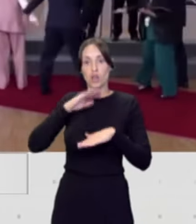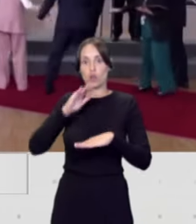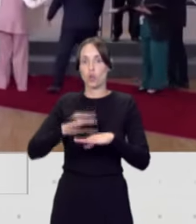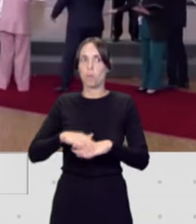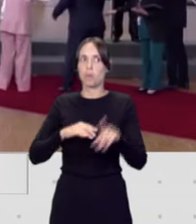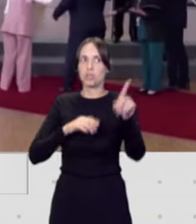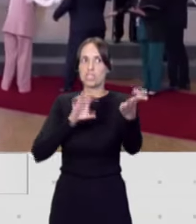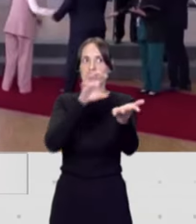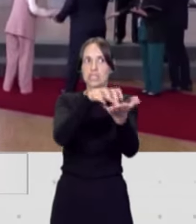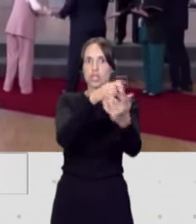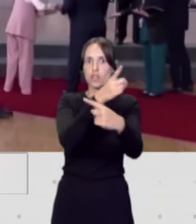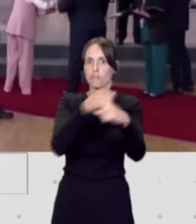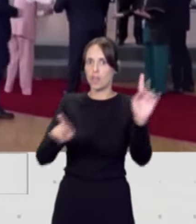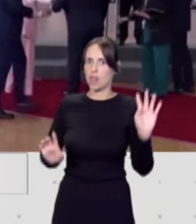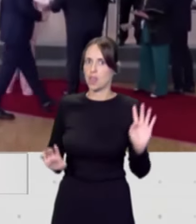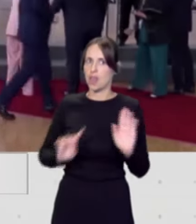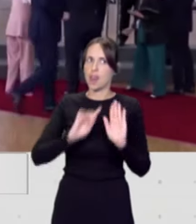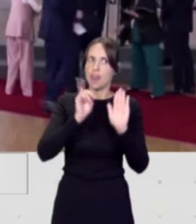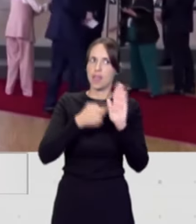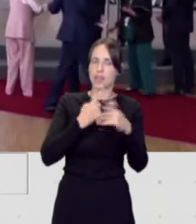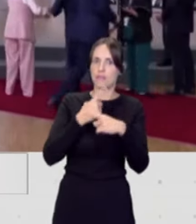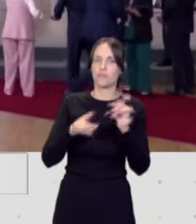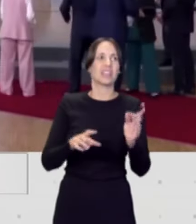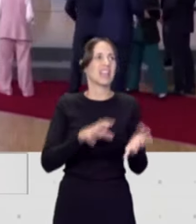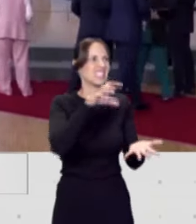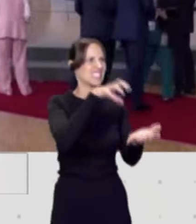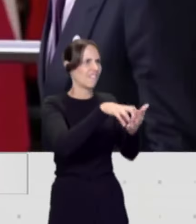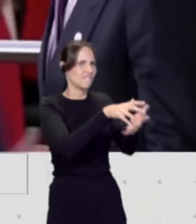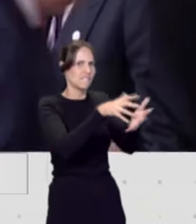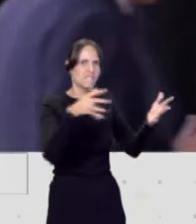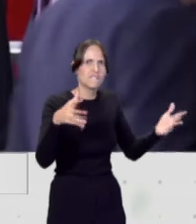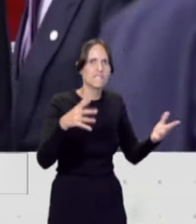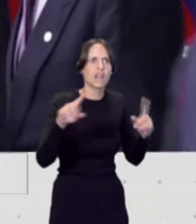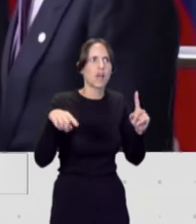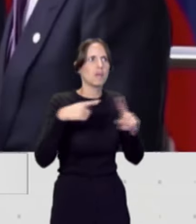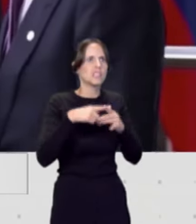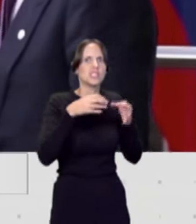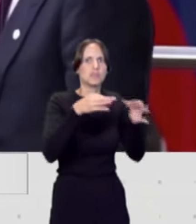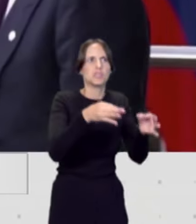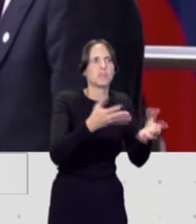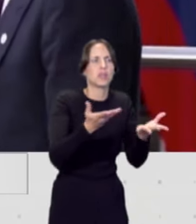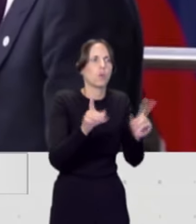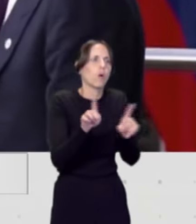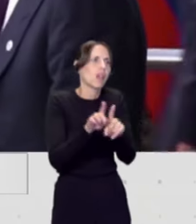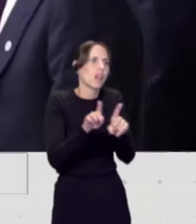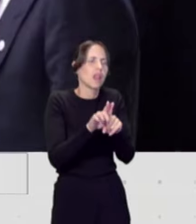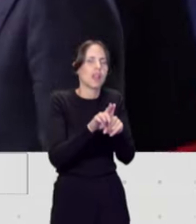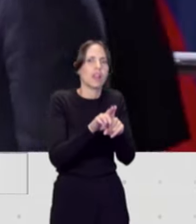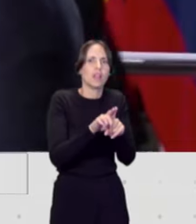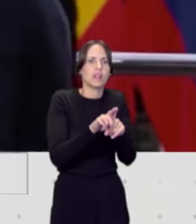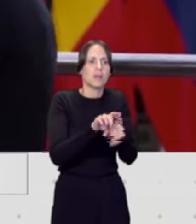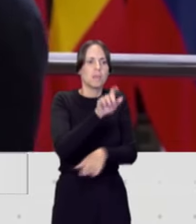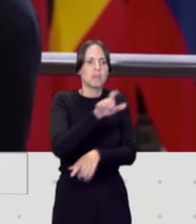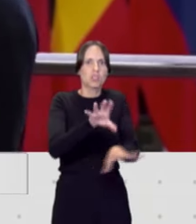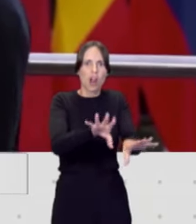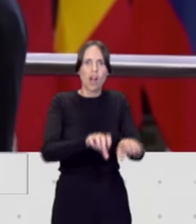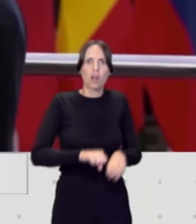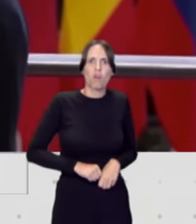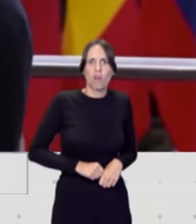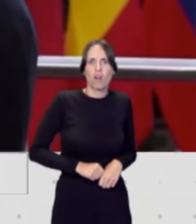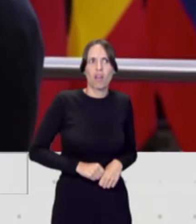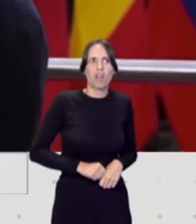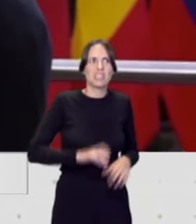tipo de centros con otro tipo de legislación sobre ellos. Los macrocentros estos, ¿no? Porque además siempre han estado rechazando acoger a estas personas